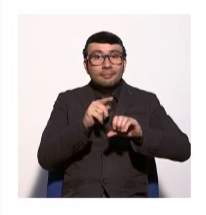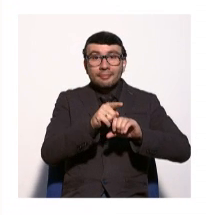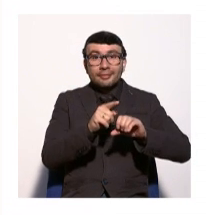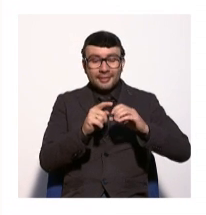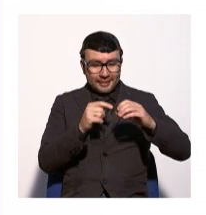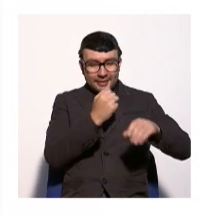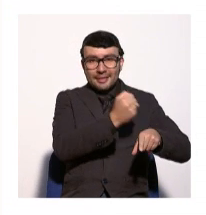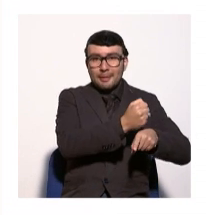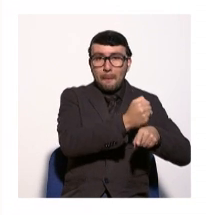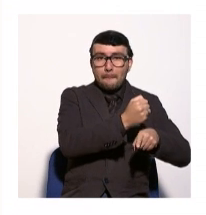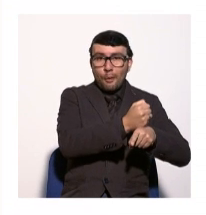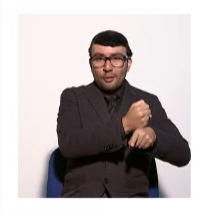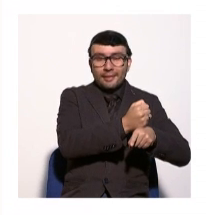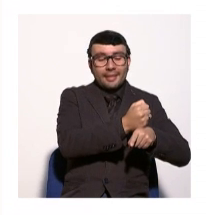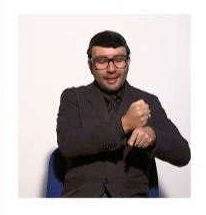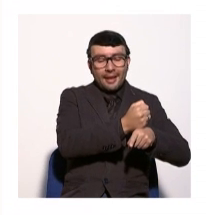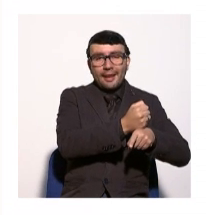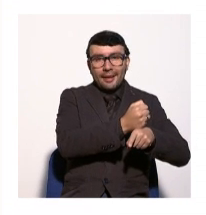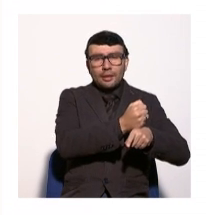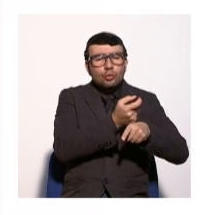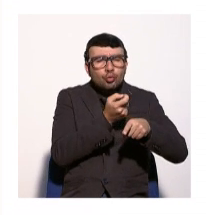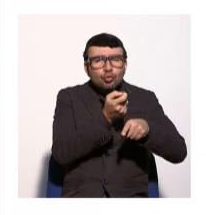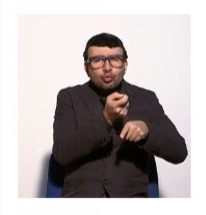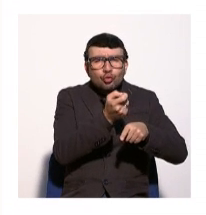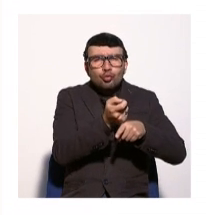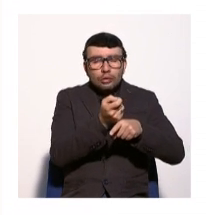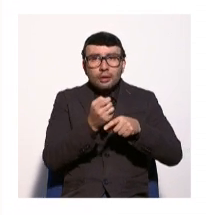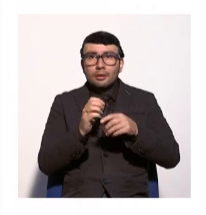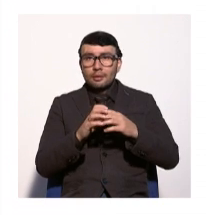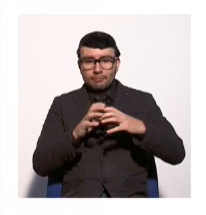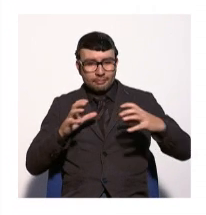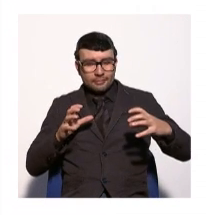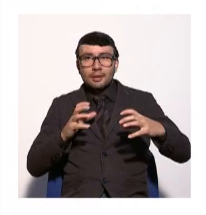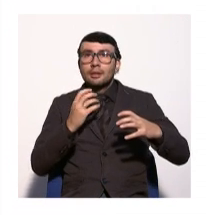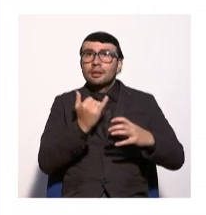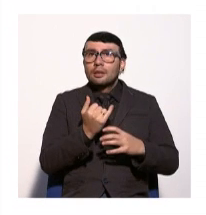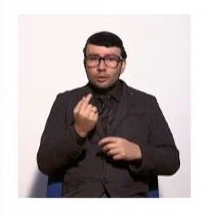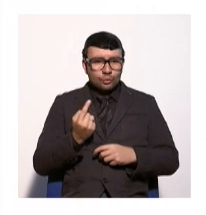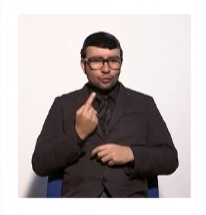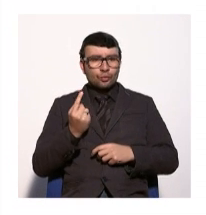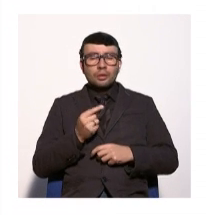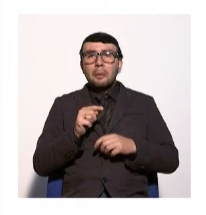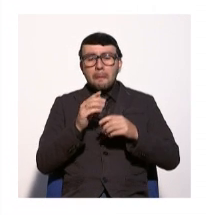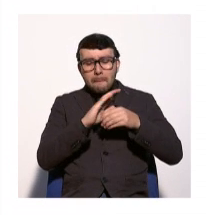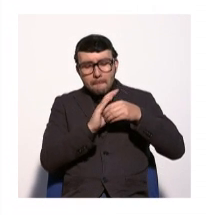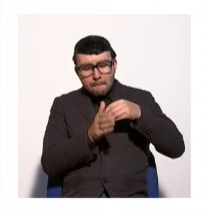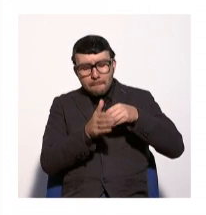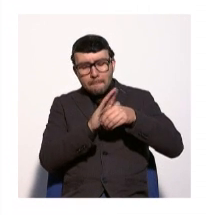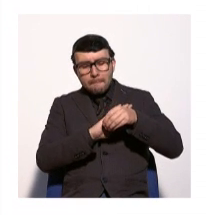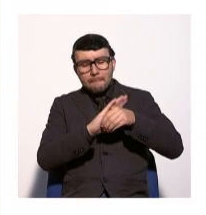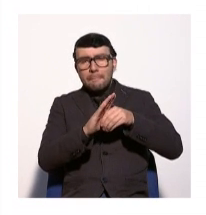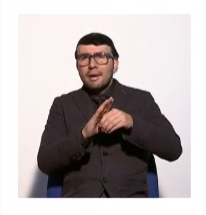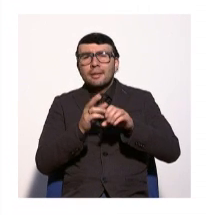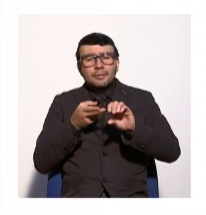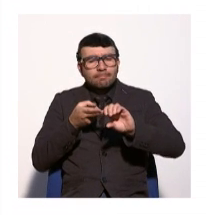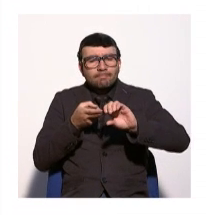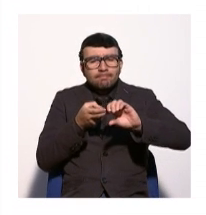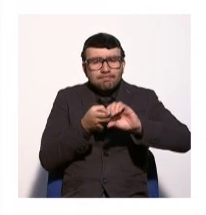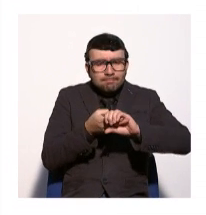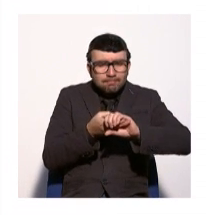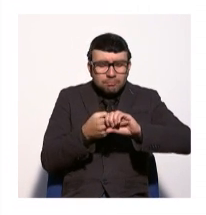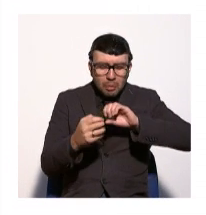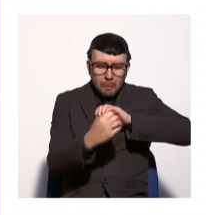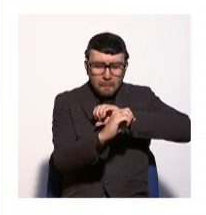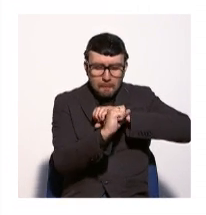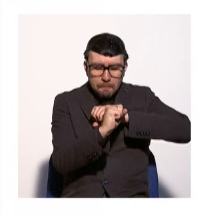y la próstata está prácticamente separada por este pequeño tejido es una telita adelita de nada